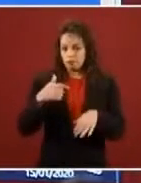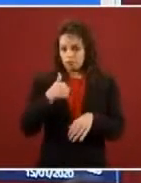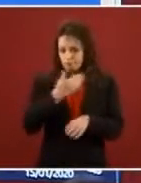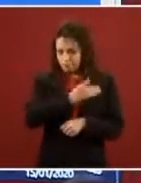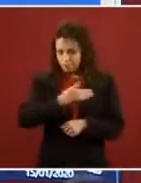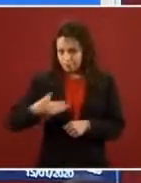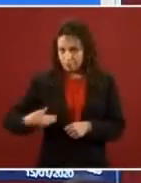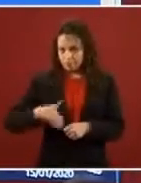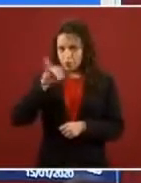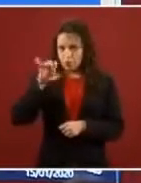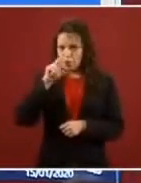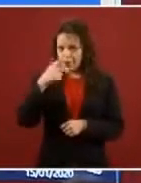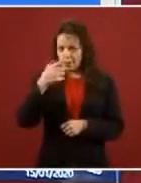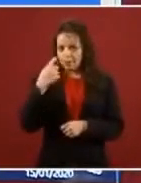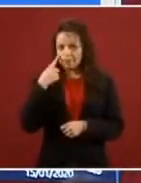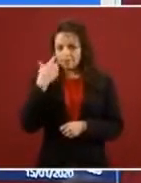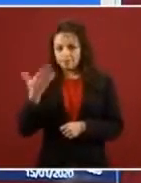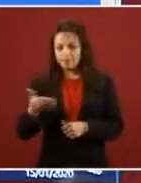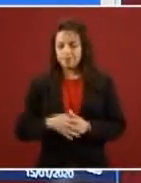ya